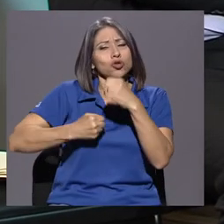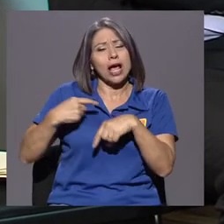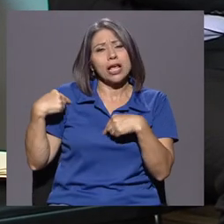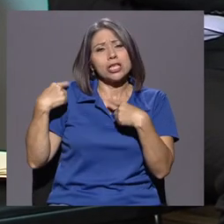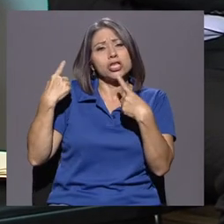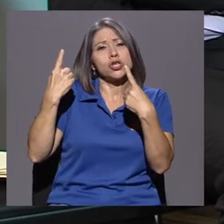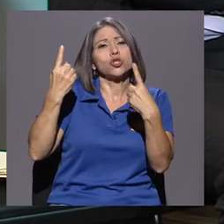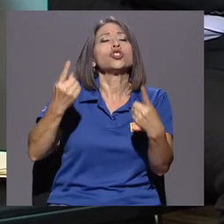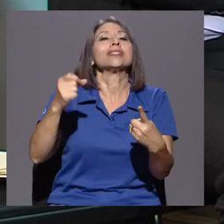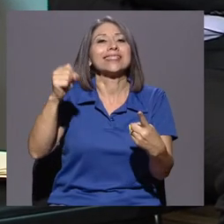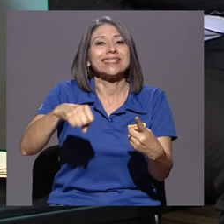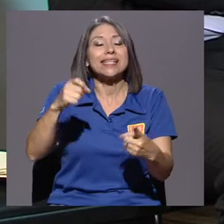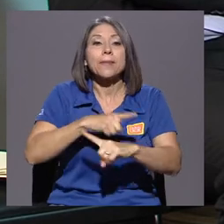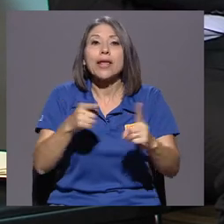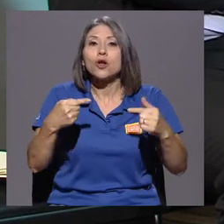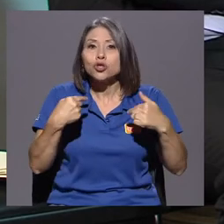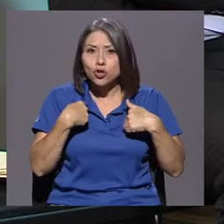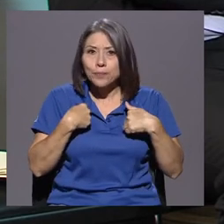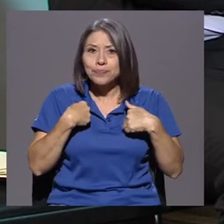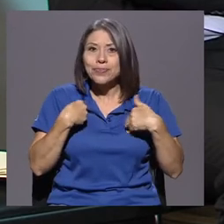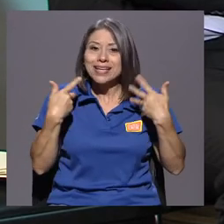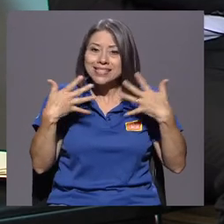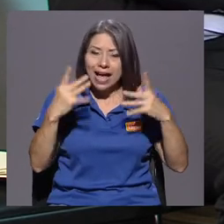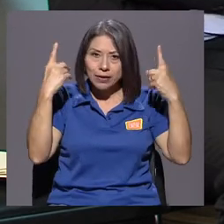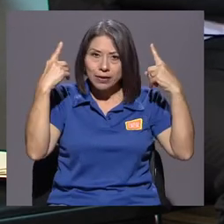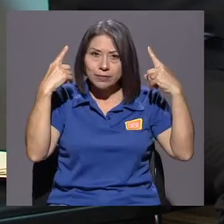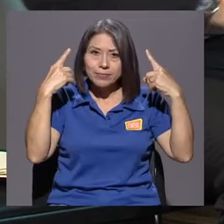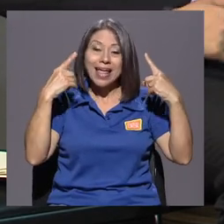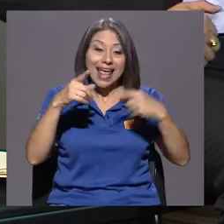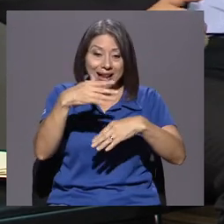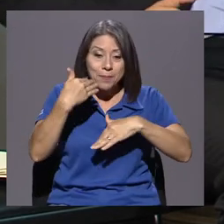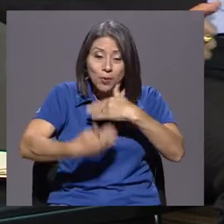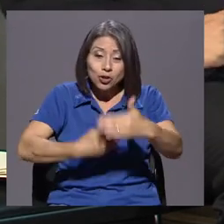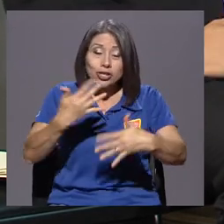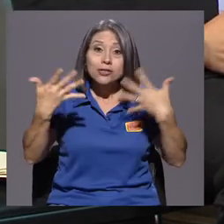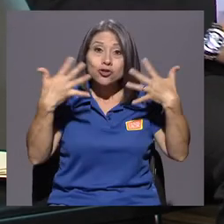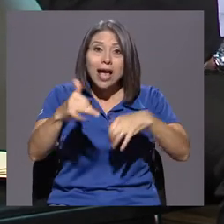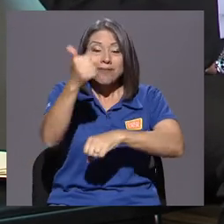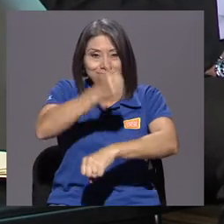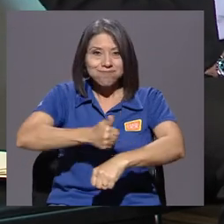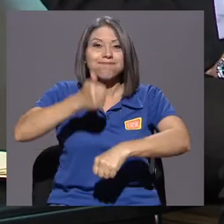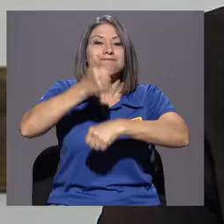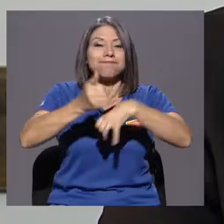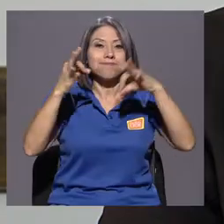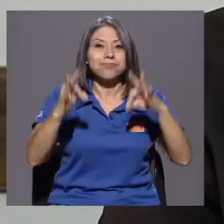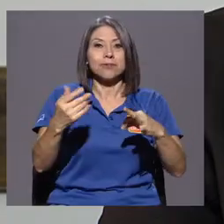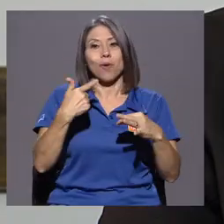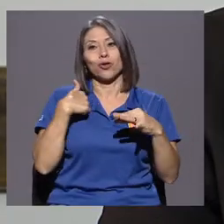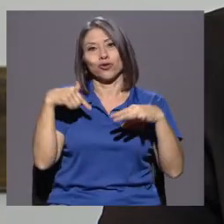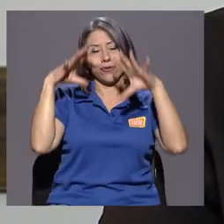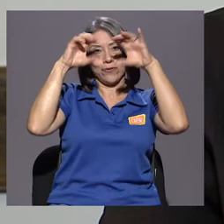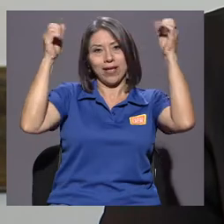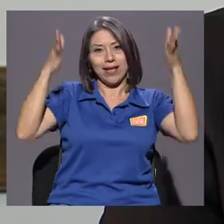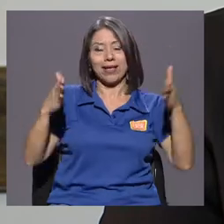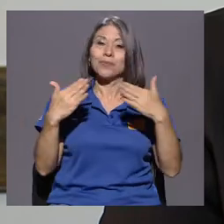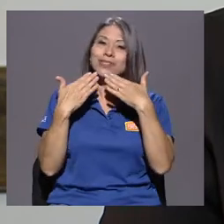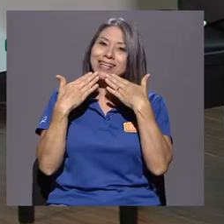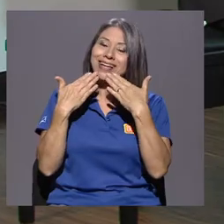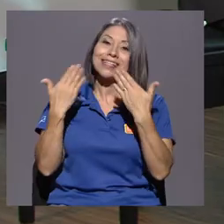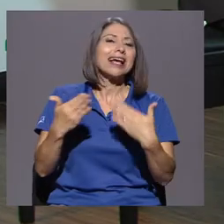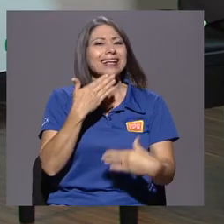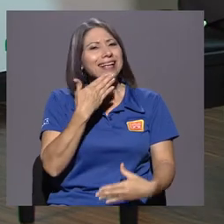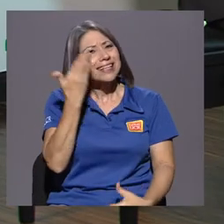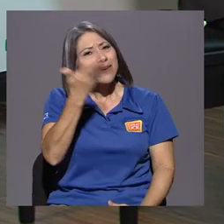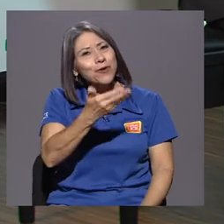sí el que el proceso se cristalizó durante mi estadía en la embajada muchas gracias ya que por esta